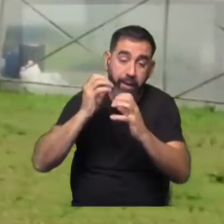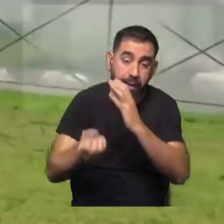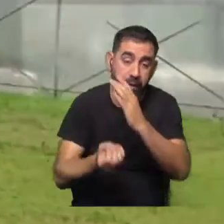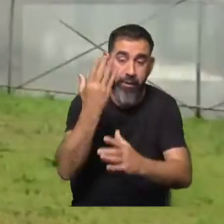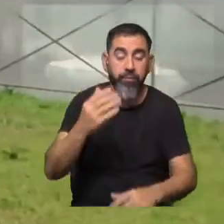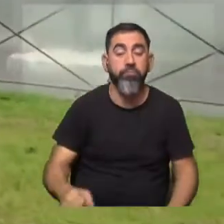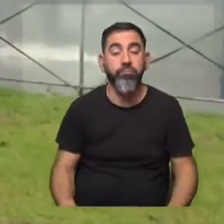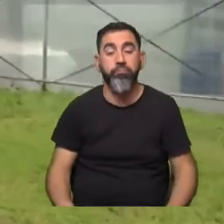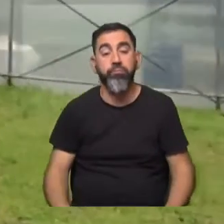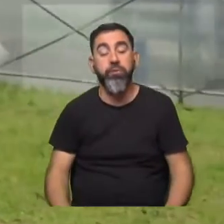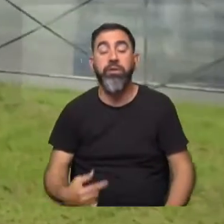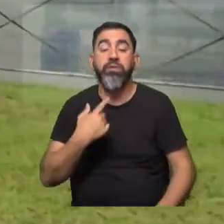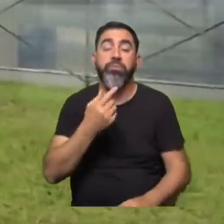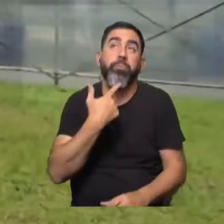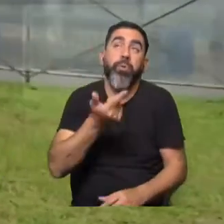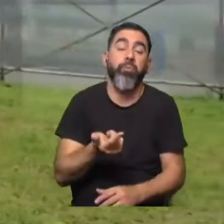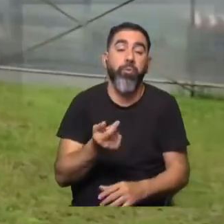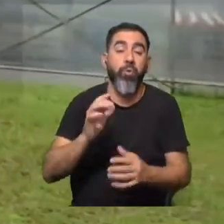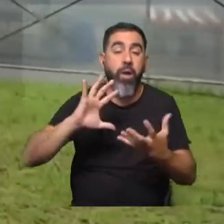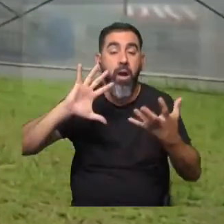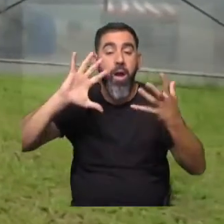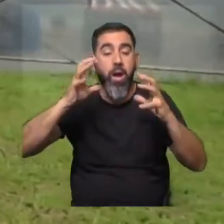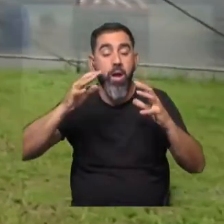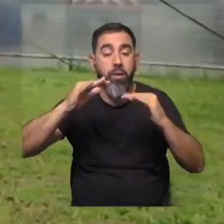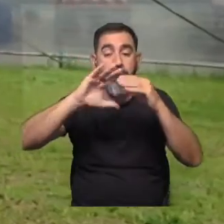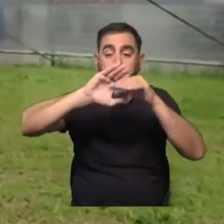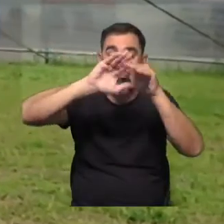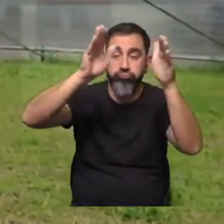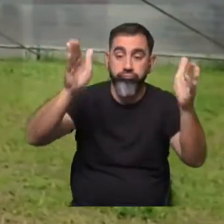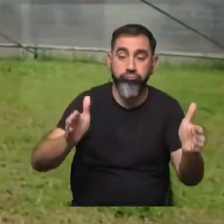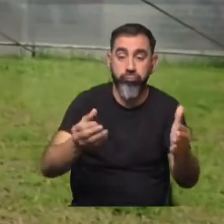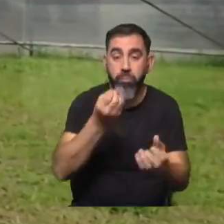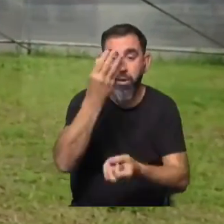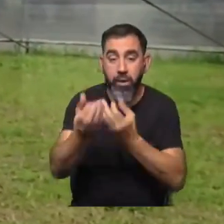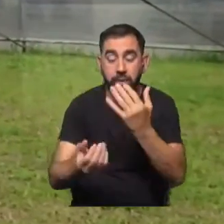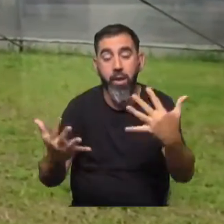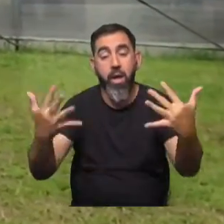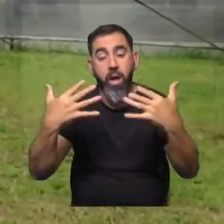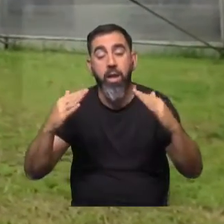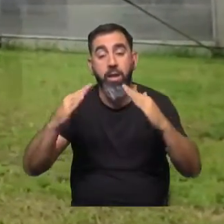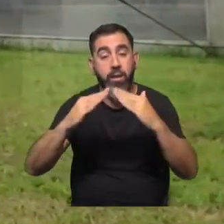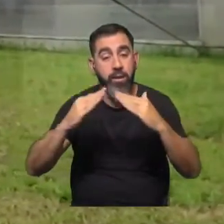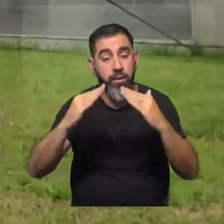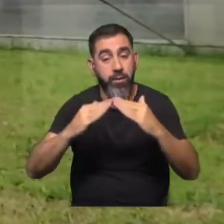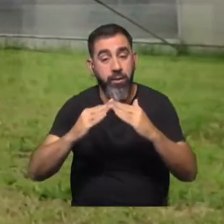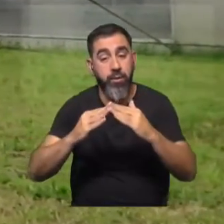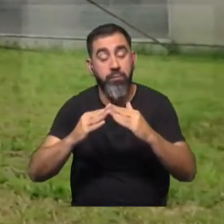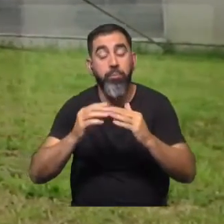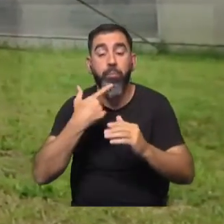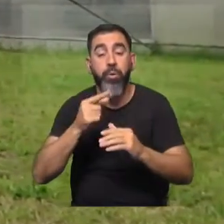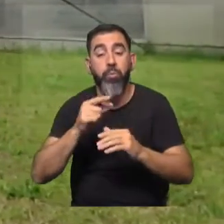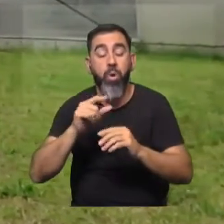Las potenciales aplicaciones son climatizar invernaderos, calefaccionar ambientes, para el cultivo